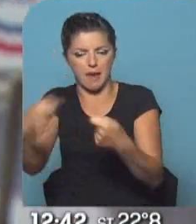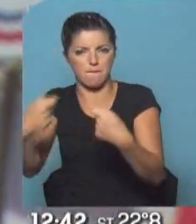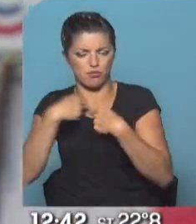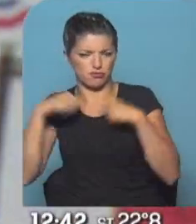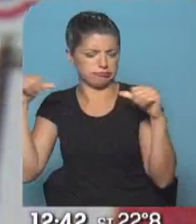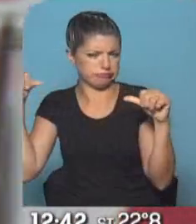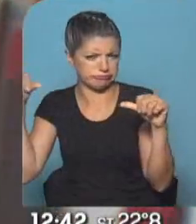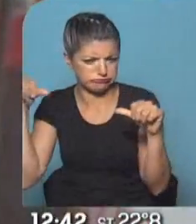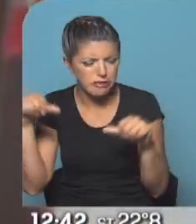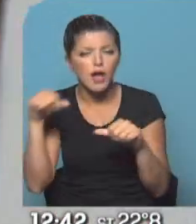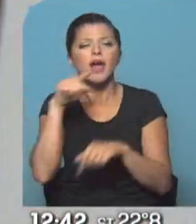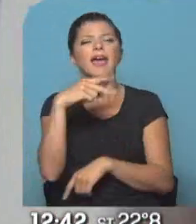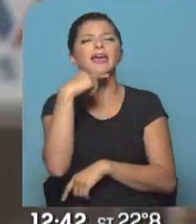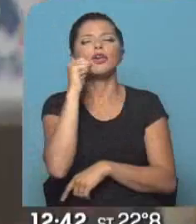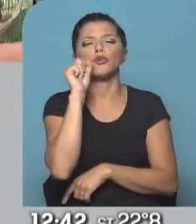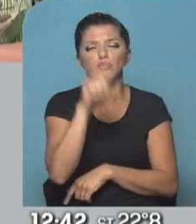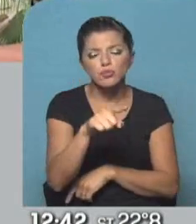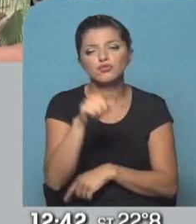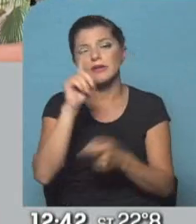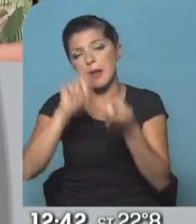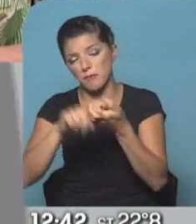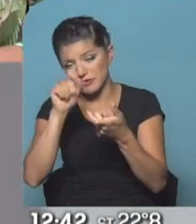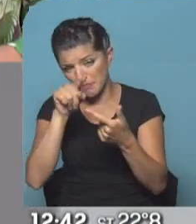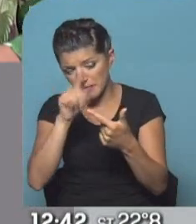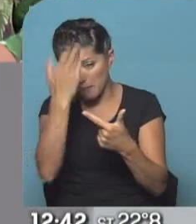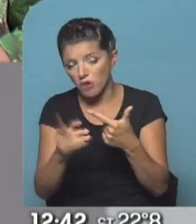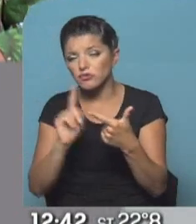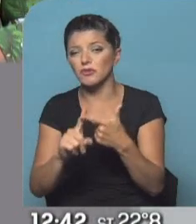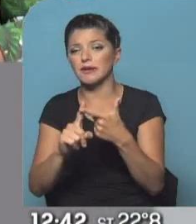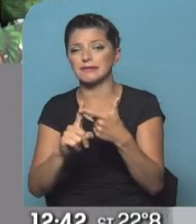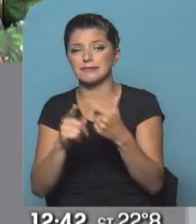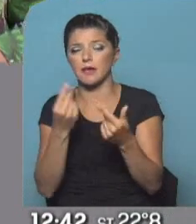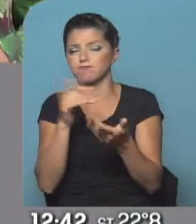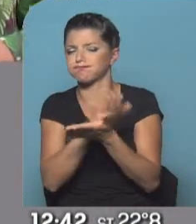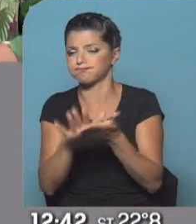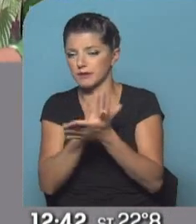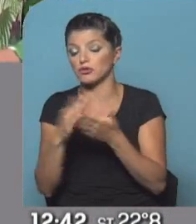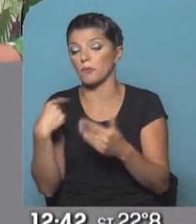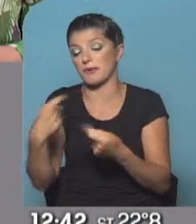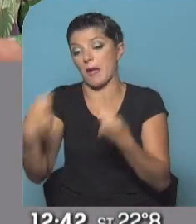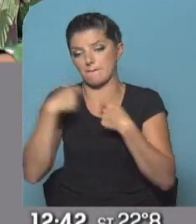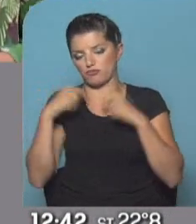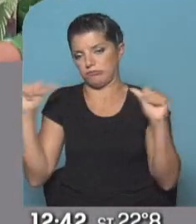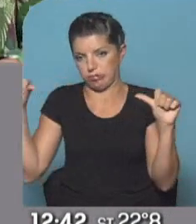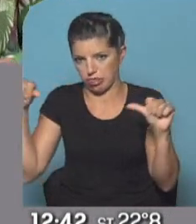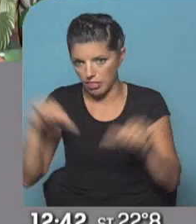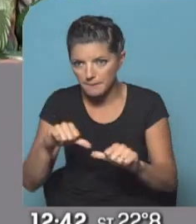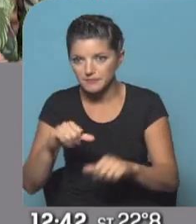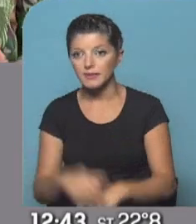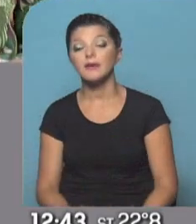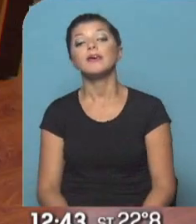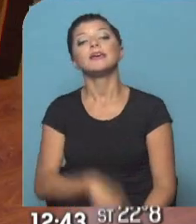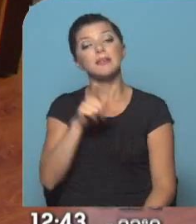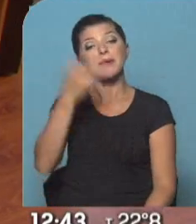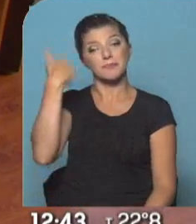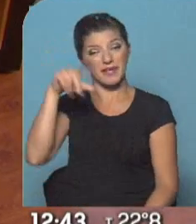corrupción que involucraban a su hijo, a su nuera y demás, le hicieron perder bastante popularidad también. Y estamos hablando de un expresidente que cuando se fue nadie imaginó que podía